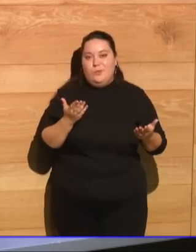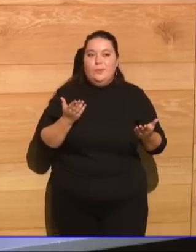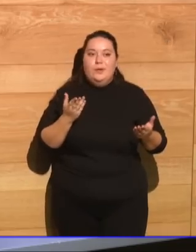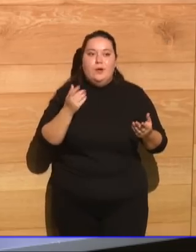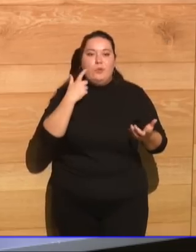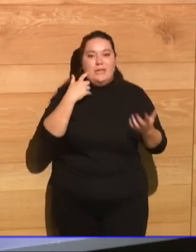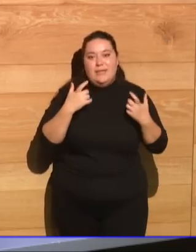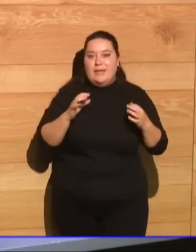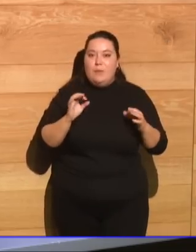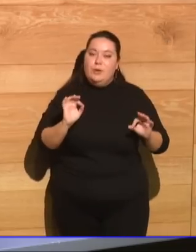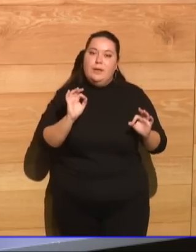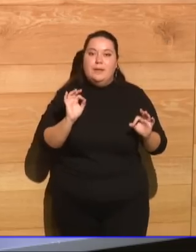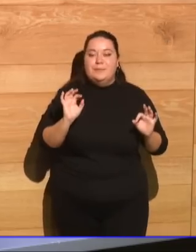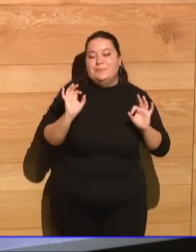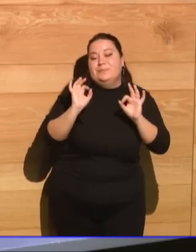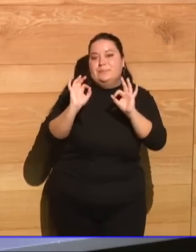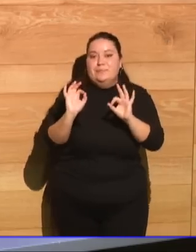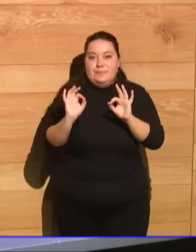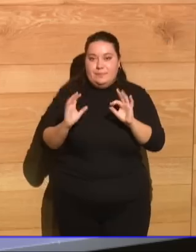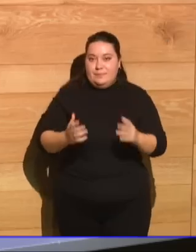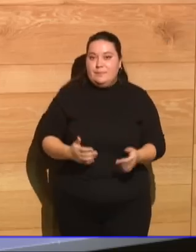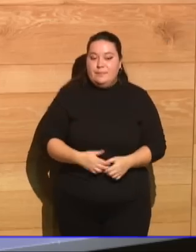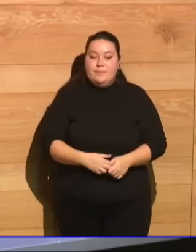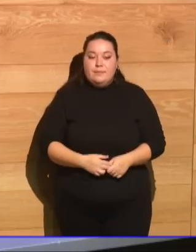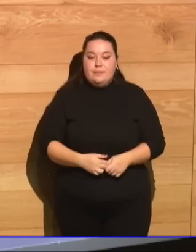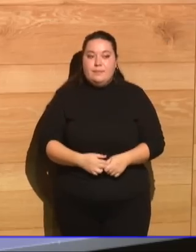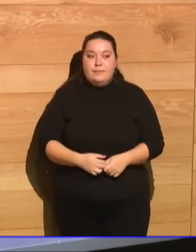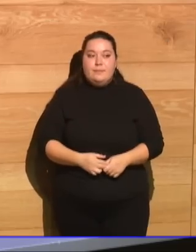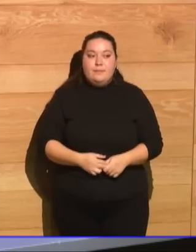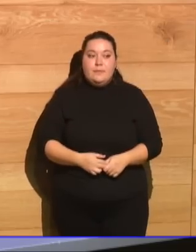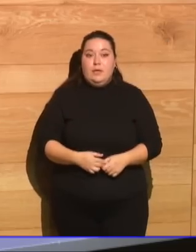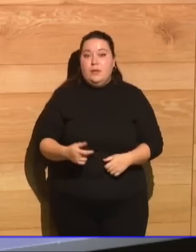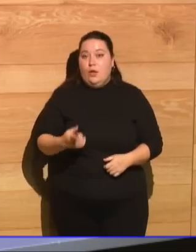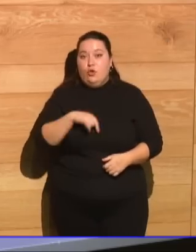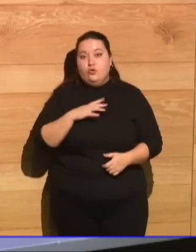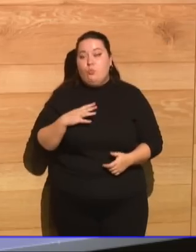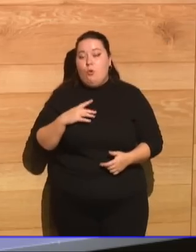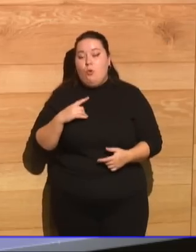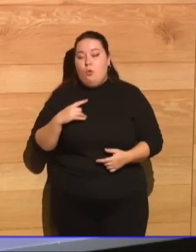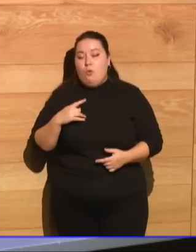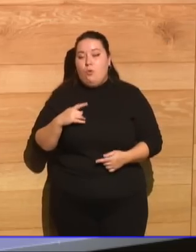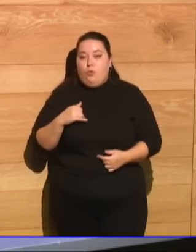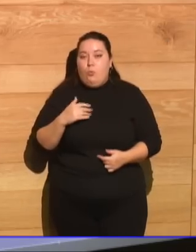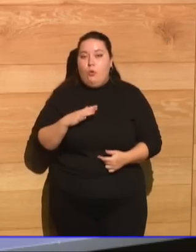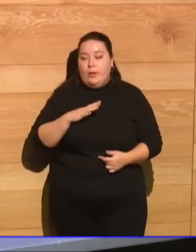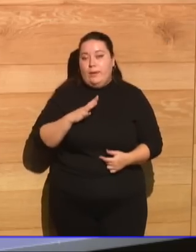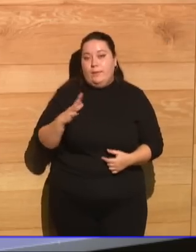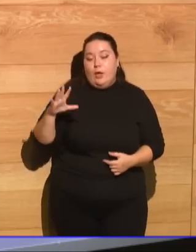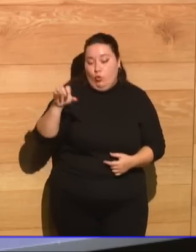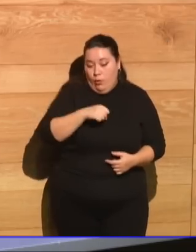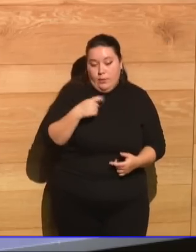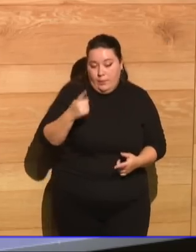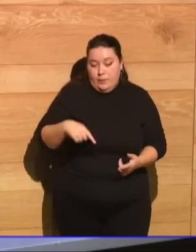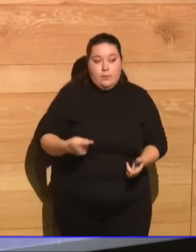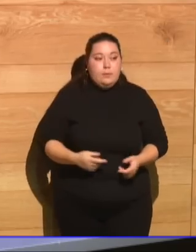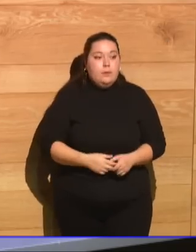tener una estética muy preciosista, ¿no? Y eso también lo heredan ellos de alguna manera. Sí, y a la vez sí